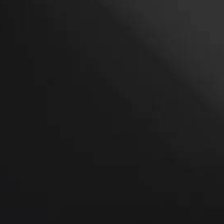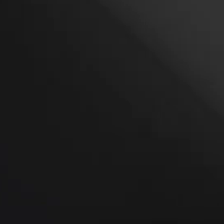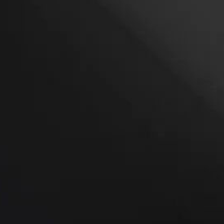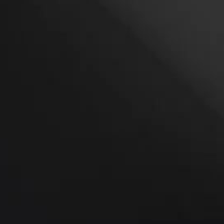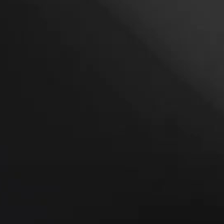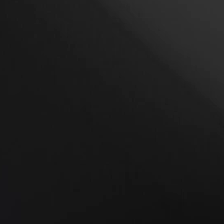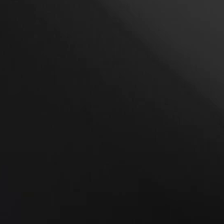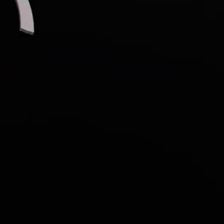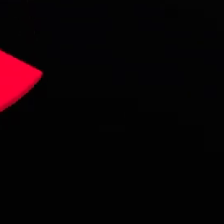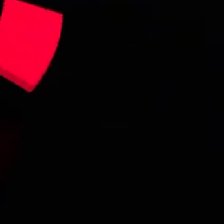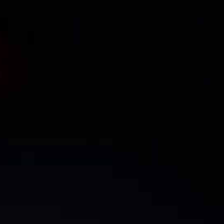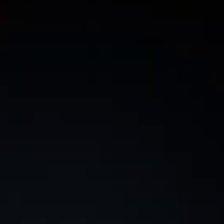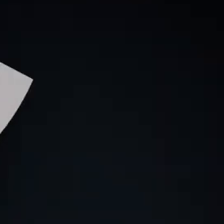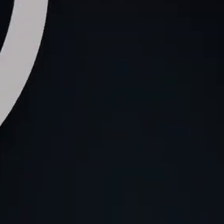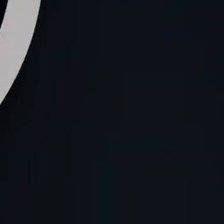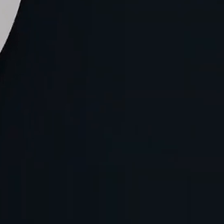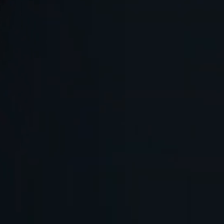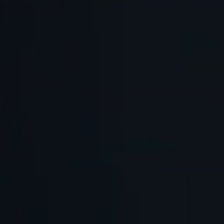ah